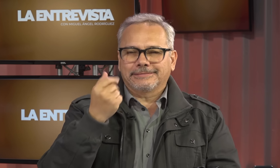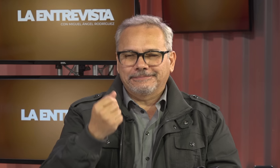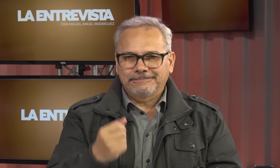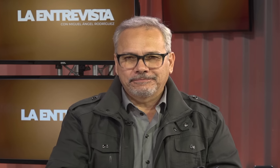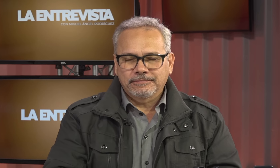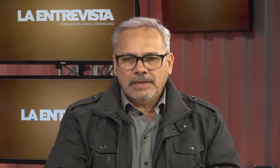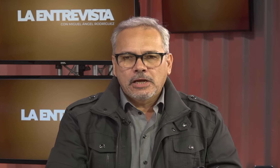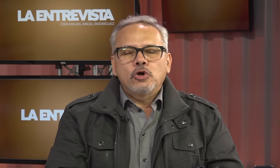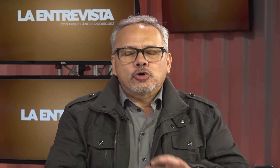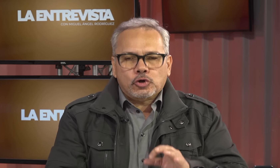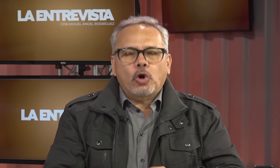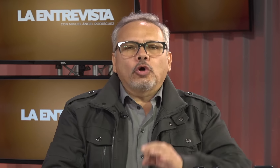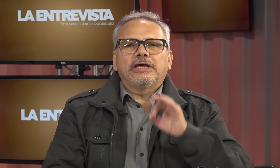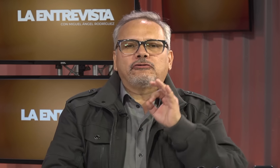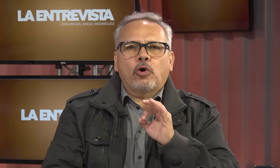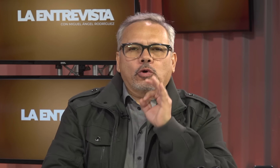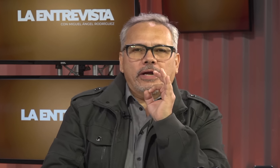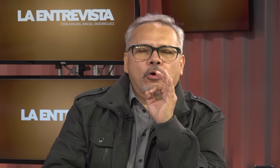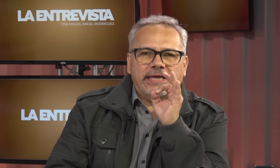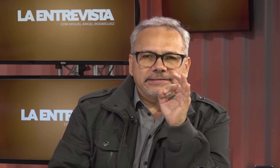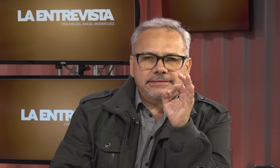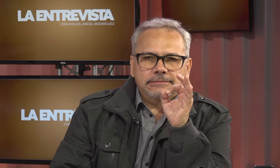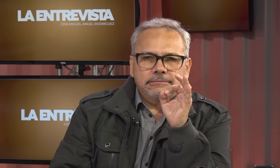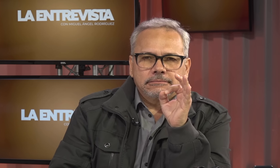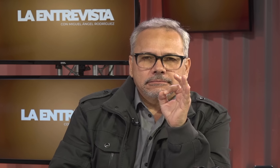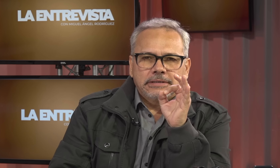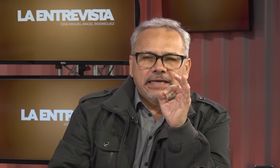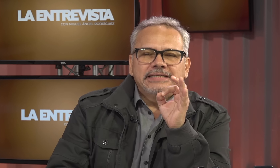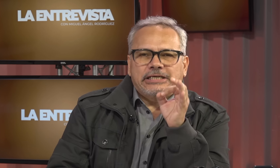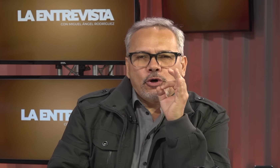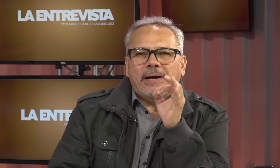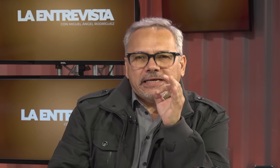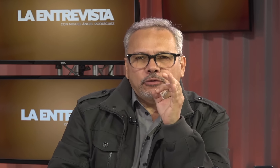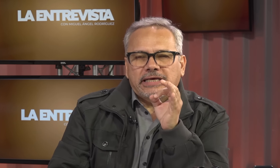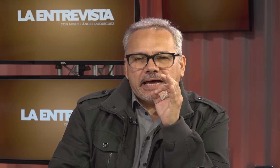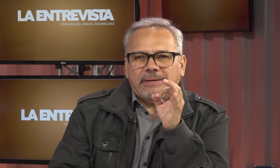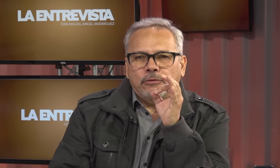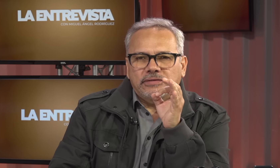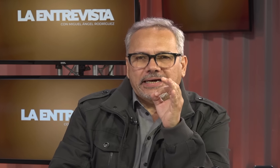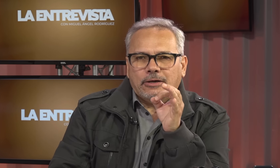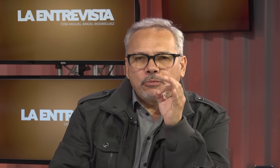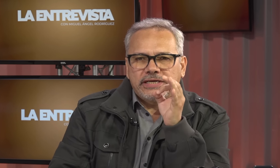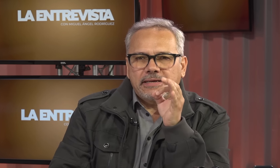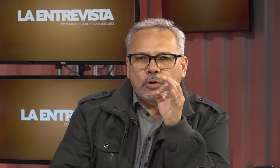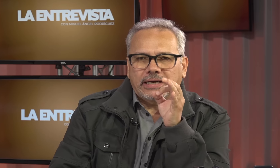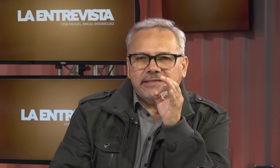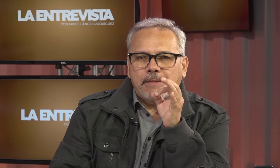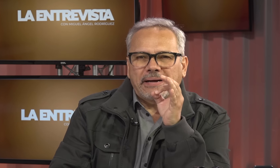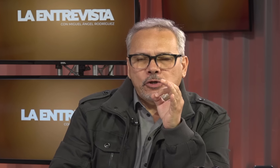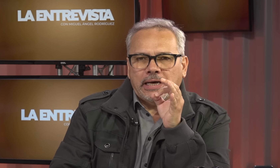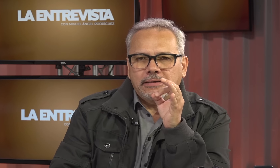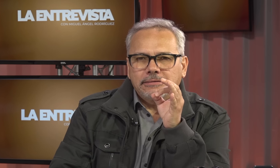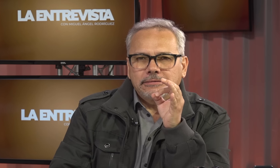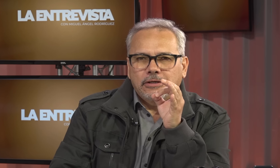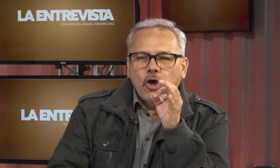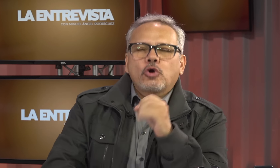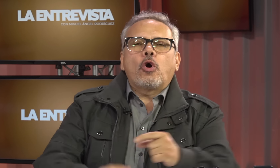humanistas. Rolo de choro es lo que es. Si no, vayan ustedes a preguntar a la comunidad democrática